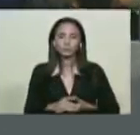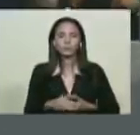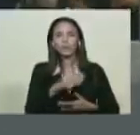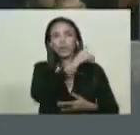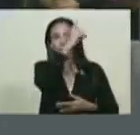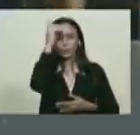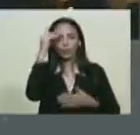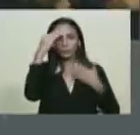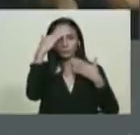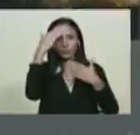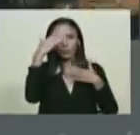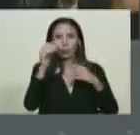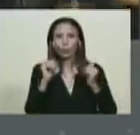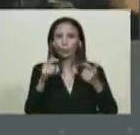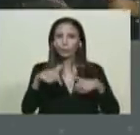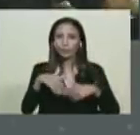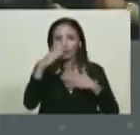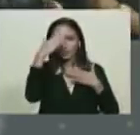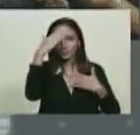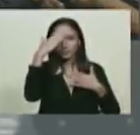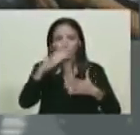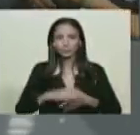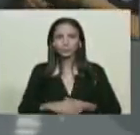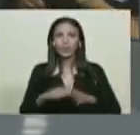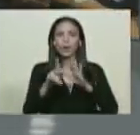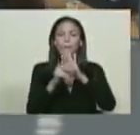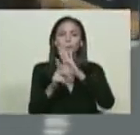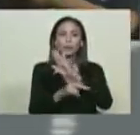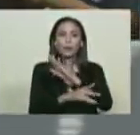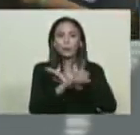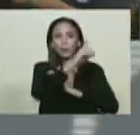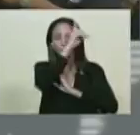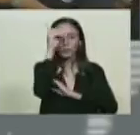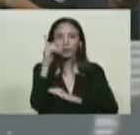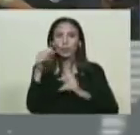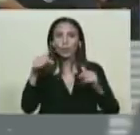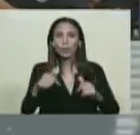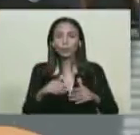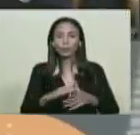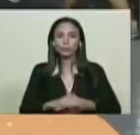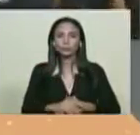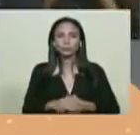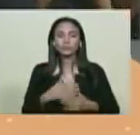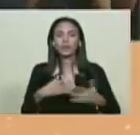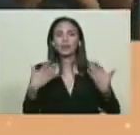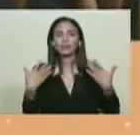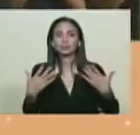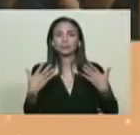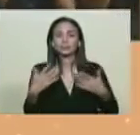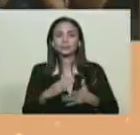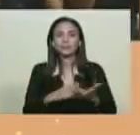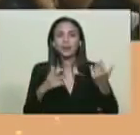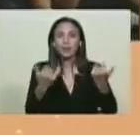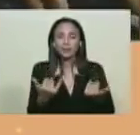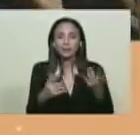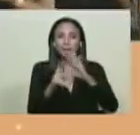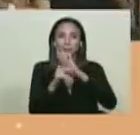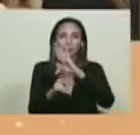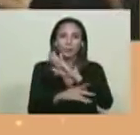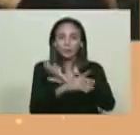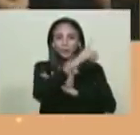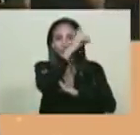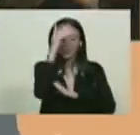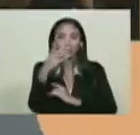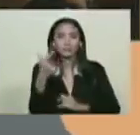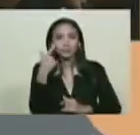Diosdado, saludo desde aquí. El programa de Diosdado va a estar hoy candente, mi compadre. No se lo